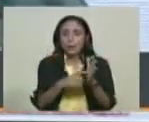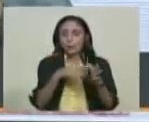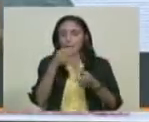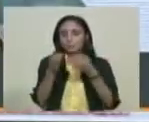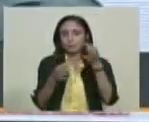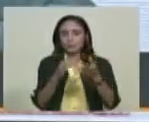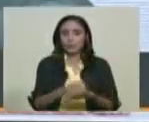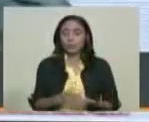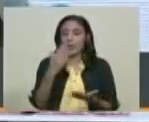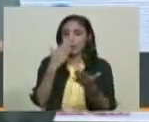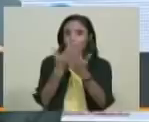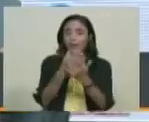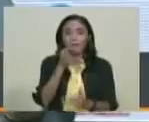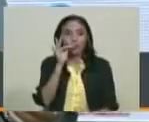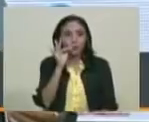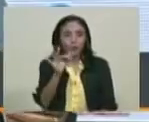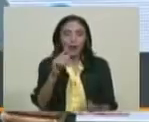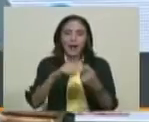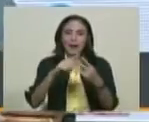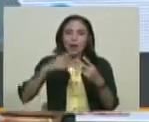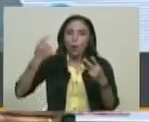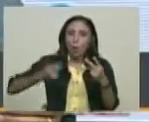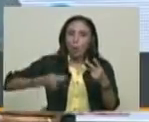frente a los fiscales, frente al juez,